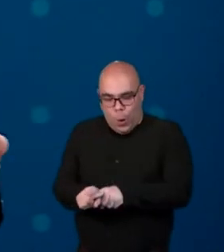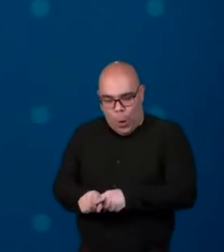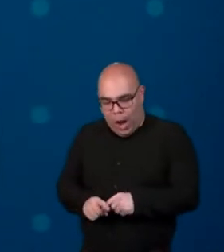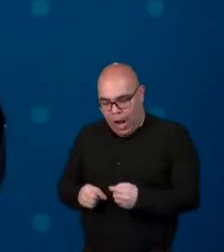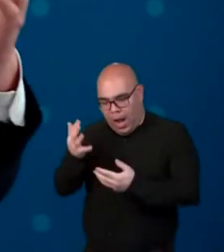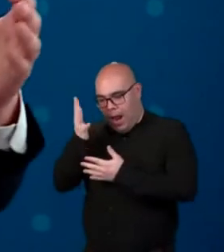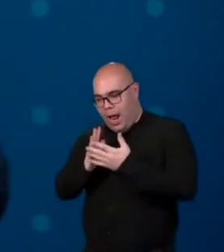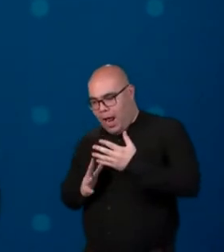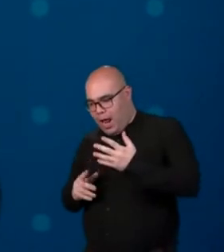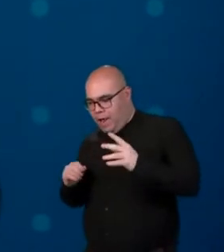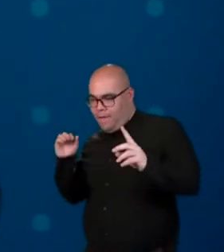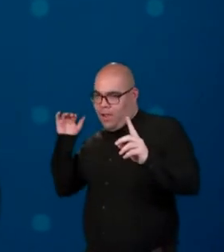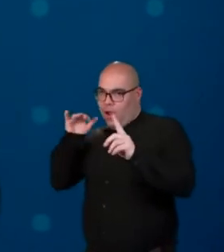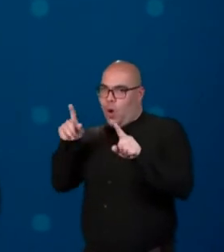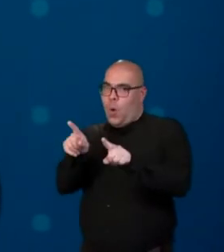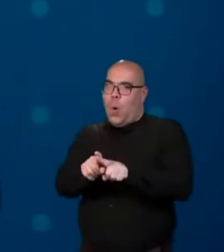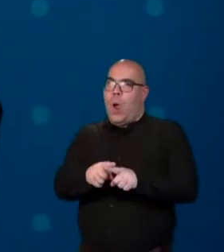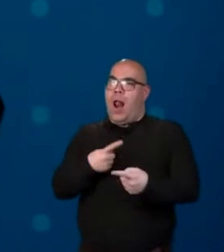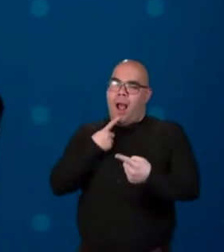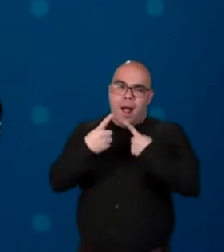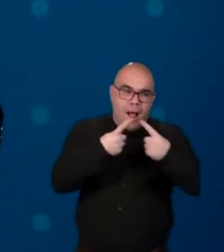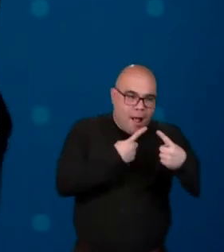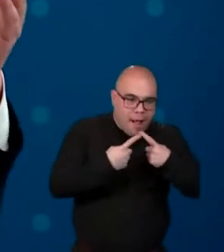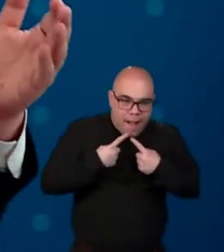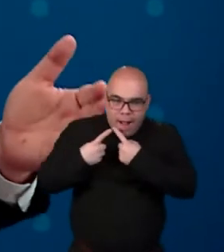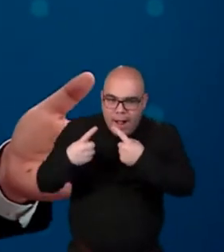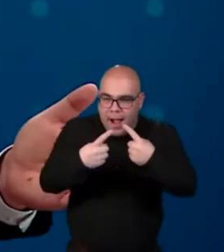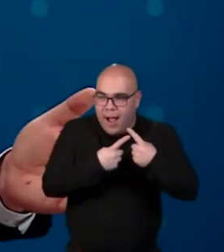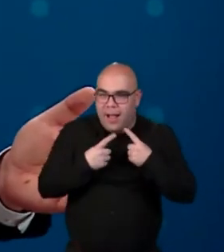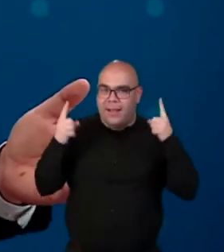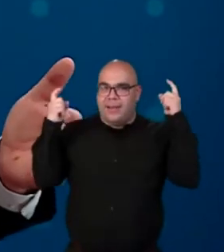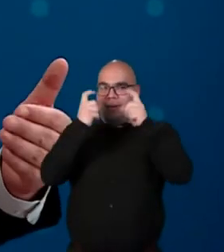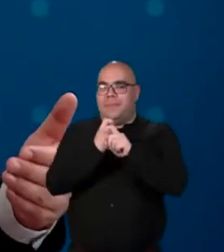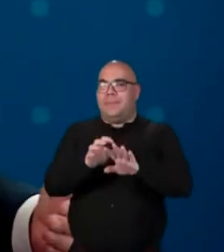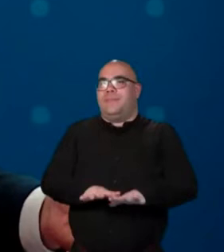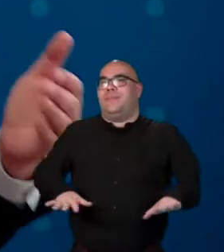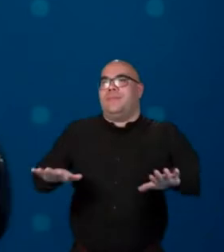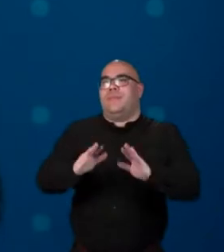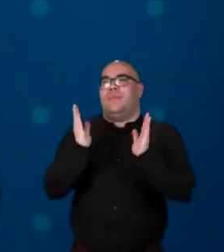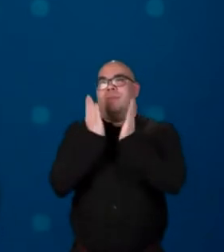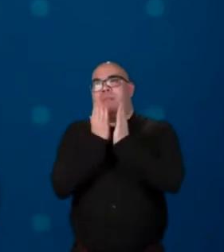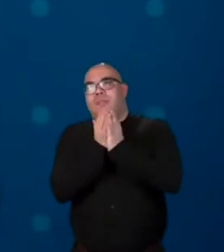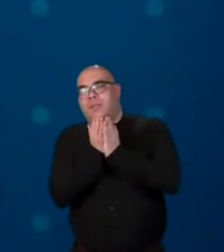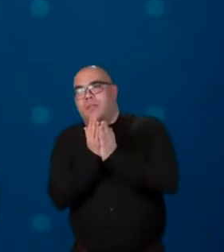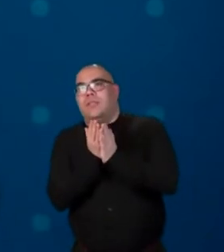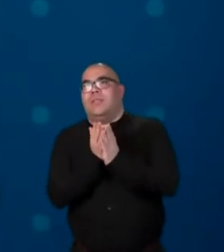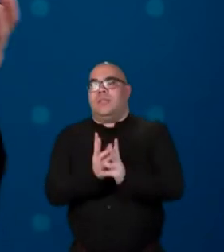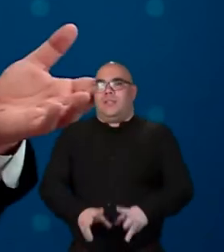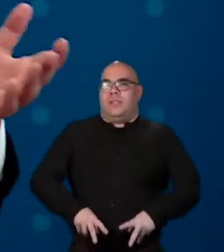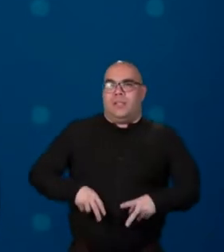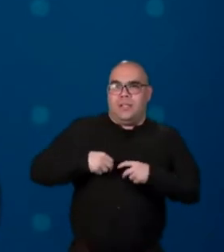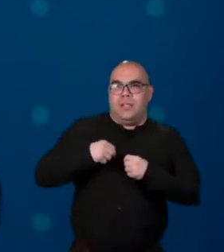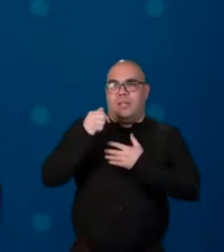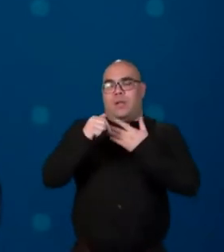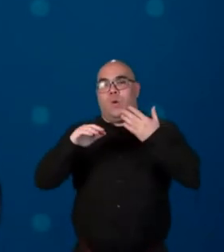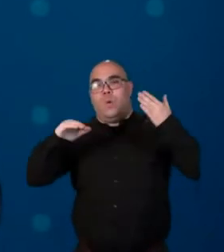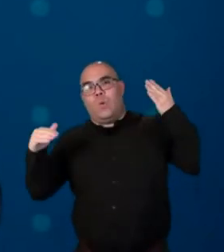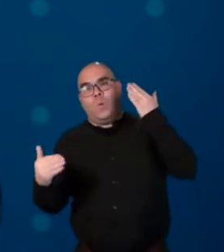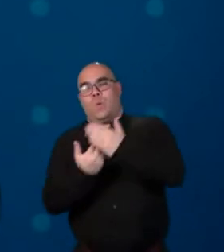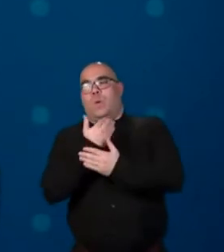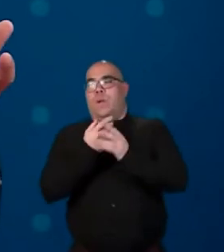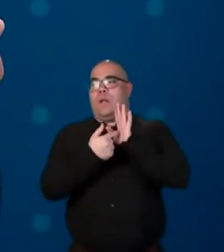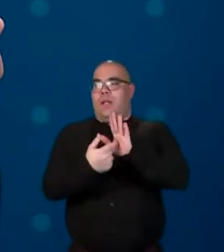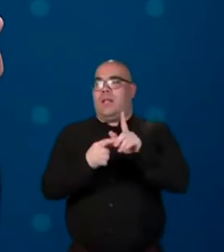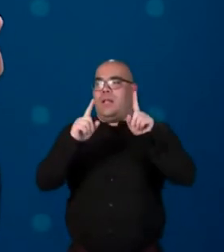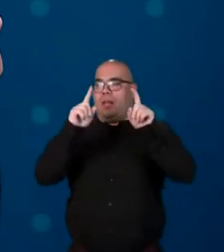generamos un diálogo entre el sector educativo en la vida de cualificación educativa de la nueva vida de reconocimiento